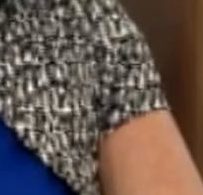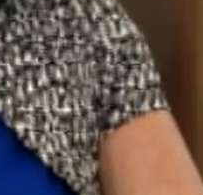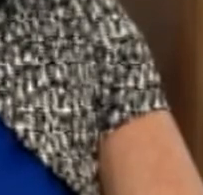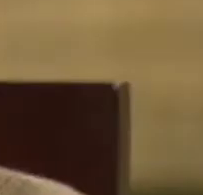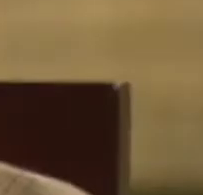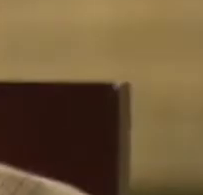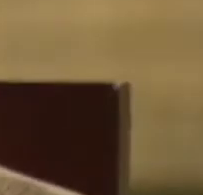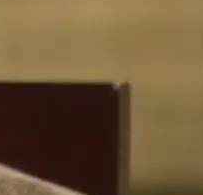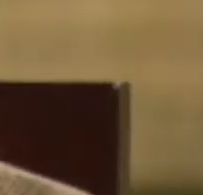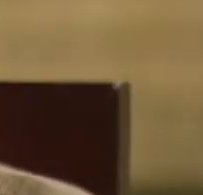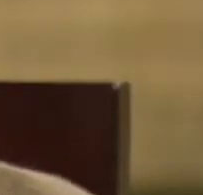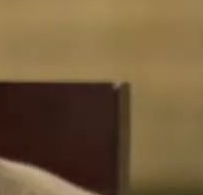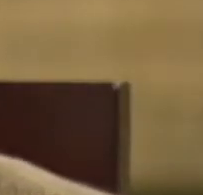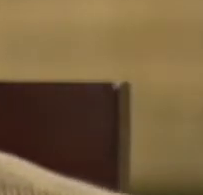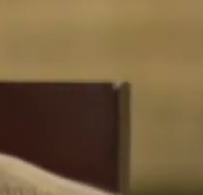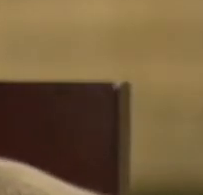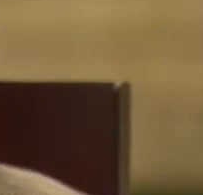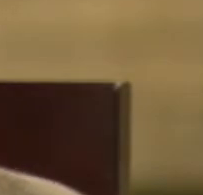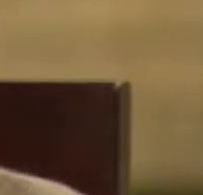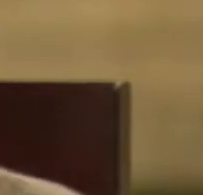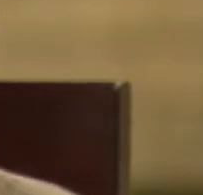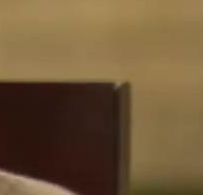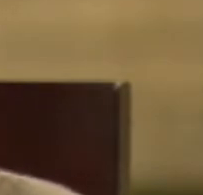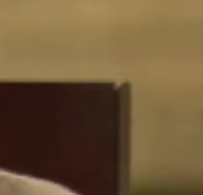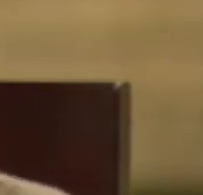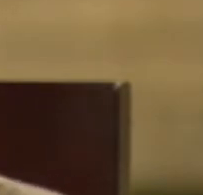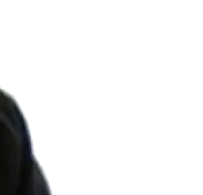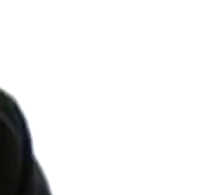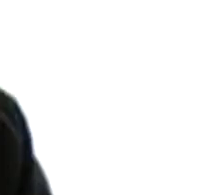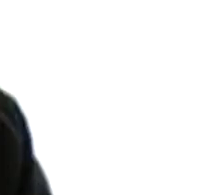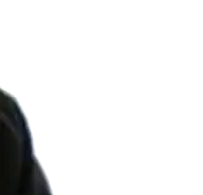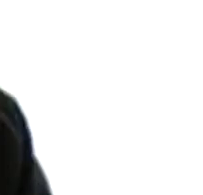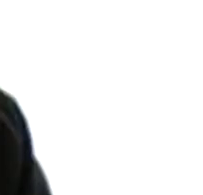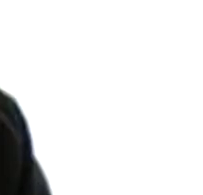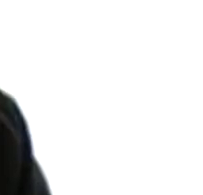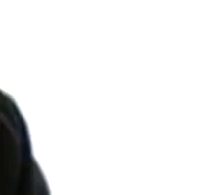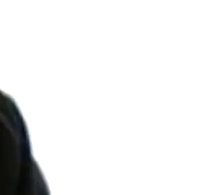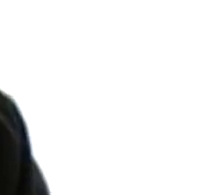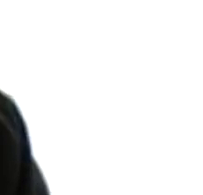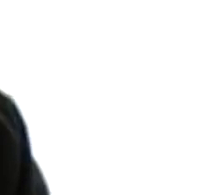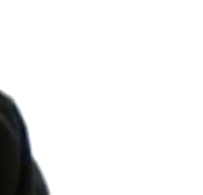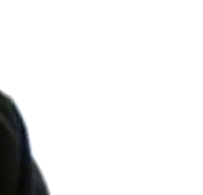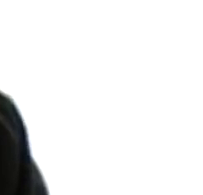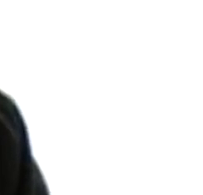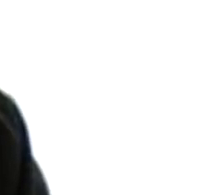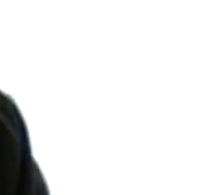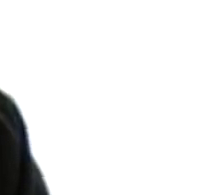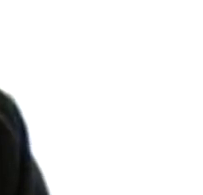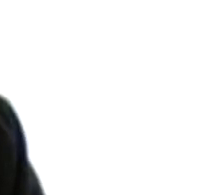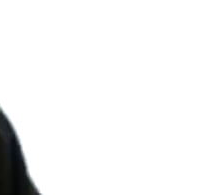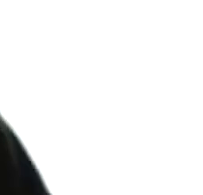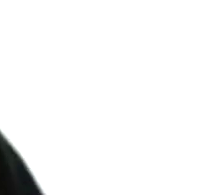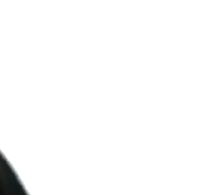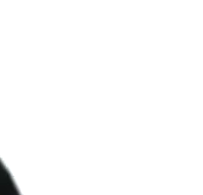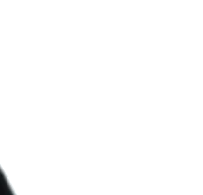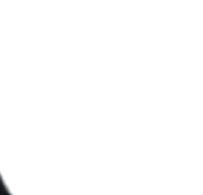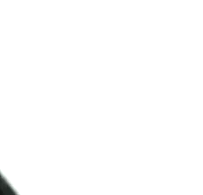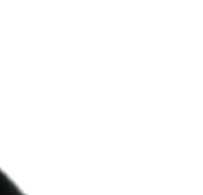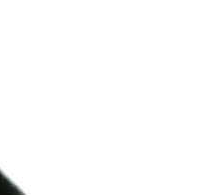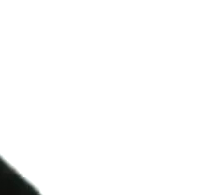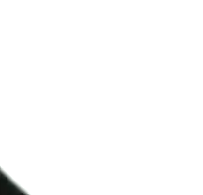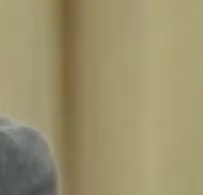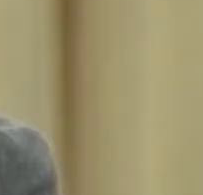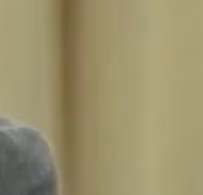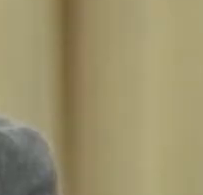importante como para poder uno empezar a lidiar con eso. De cuando a alguna persona, simplemente a otro grupo